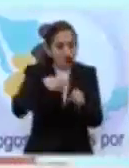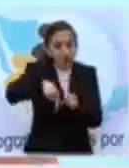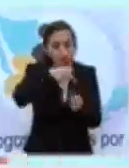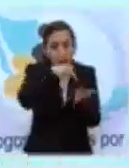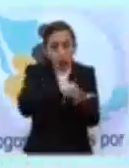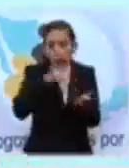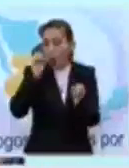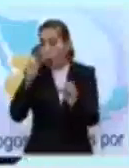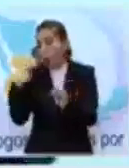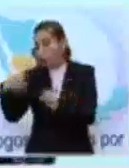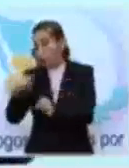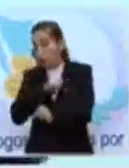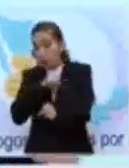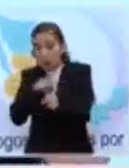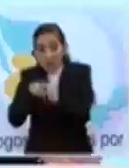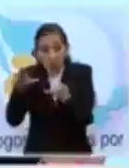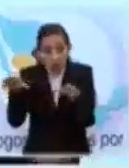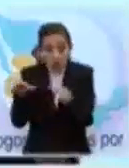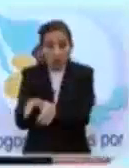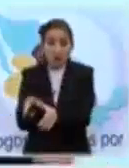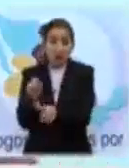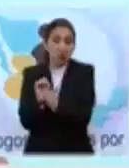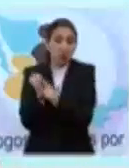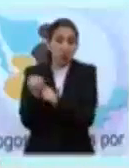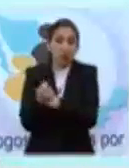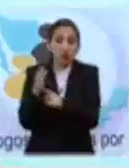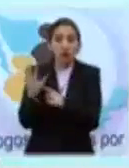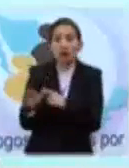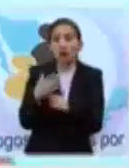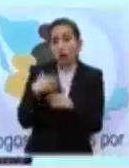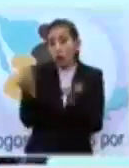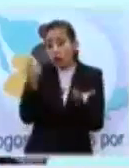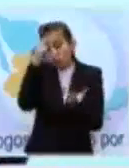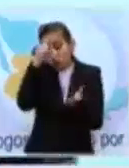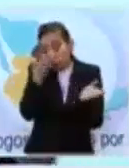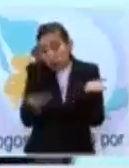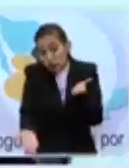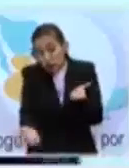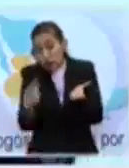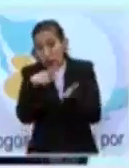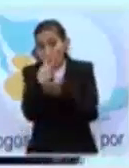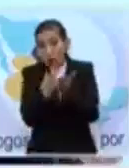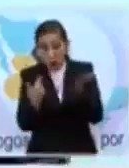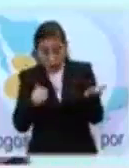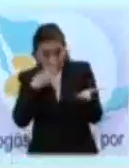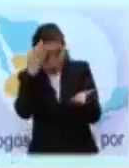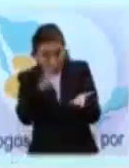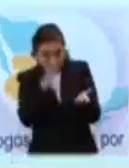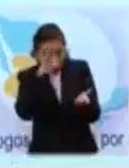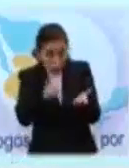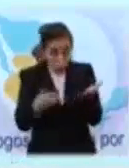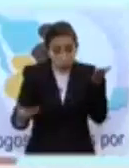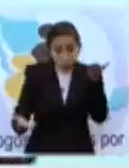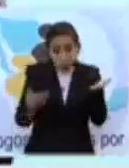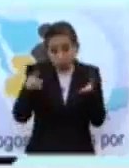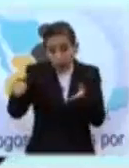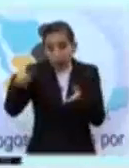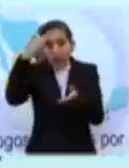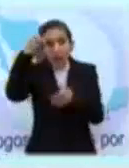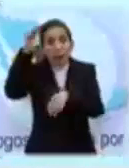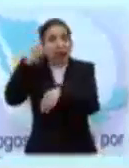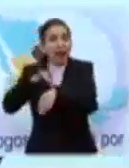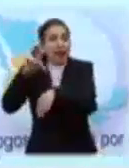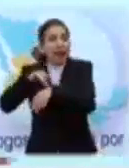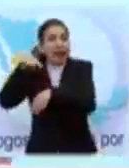condiciones particulares, que se tendrá que poner a consideración de los operadores de los programas que están en el mundo real, pero el